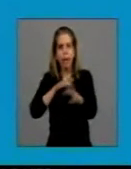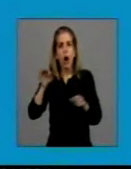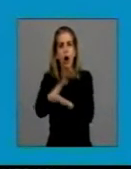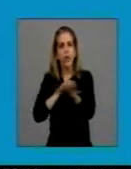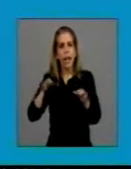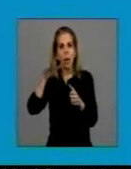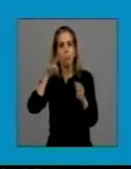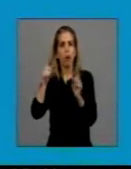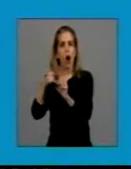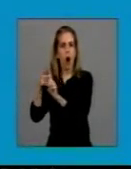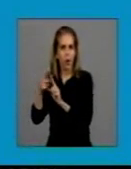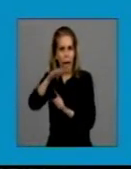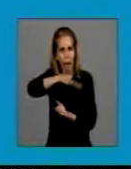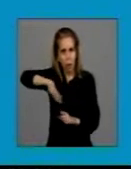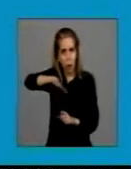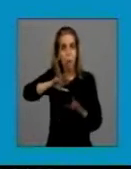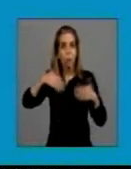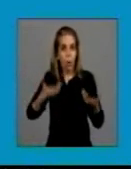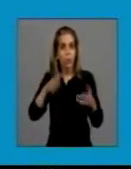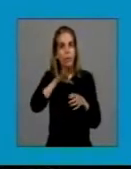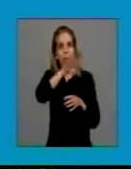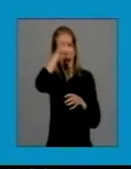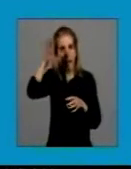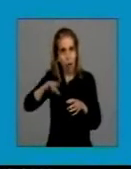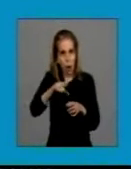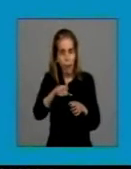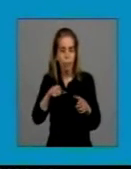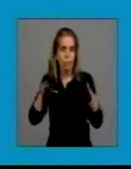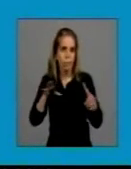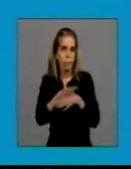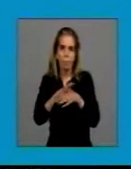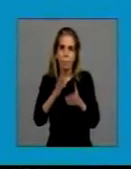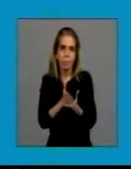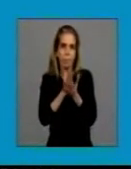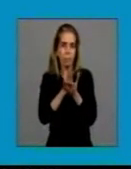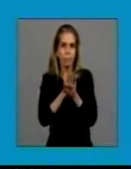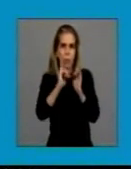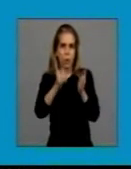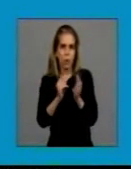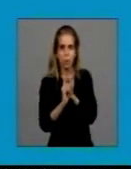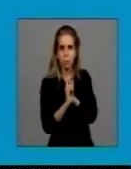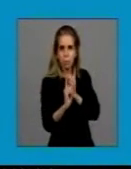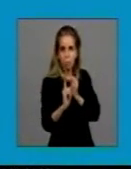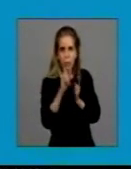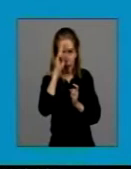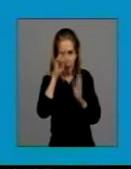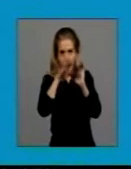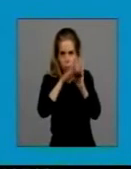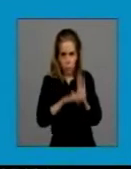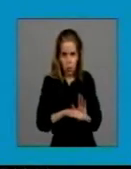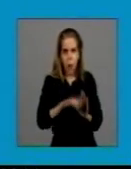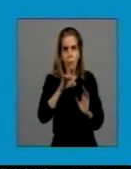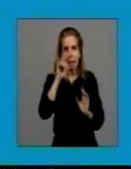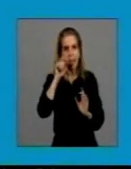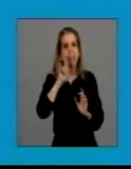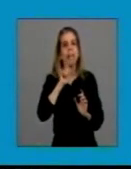comunitaria. Por eso, en estas zonas, es necesario sostener las medidas de aislamiento y reforzar el programa Detectar para